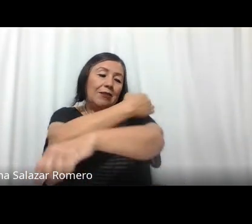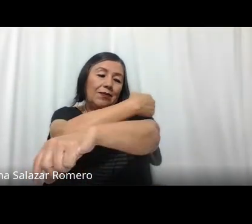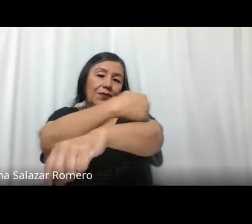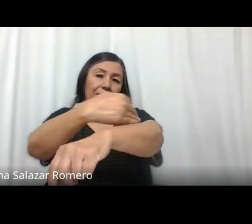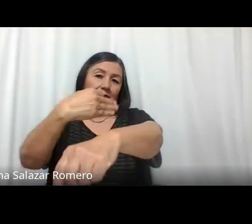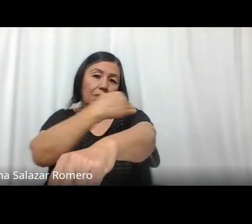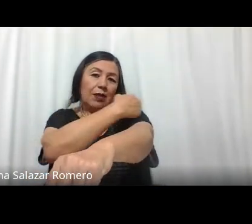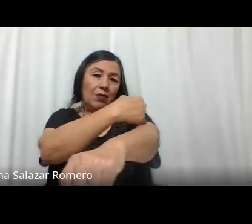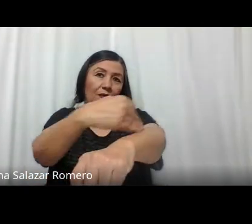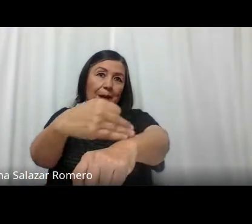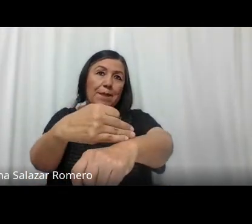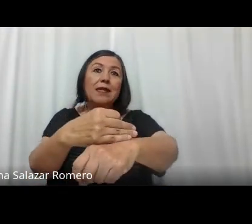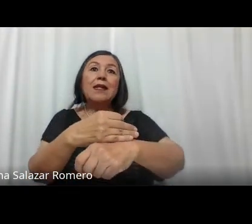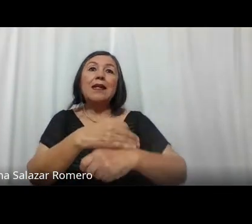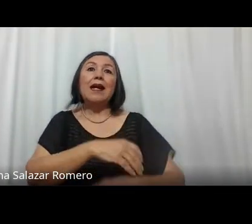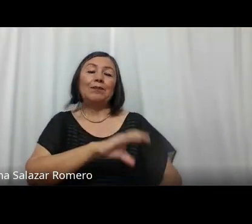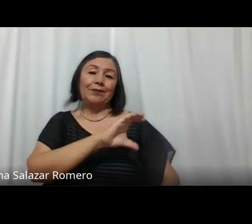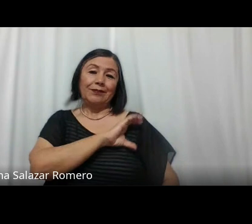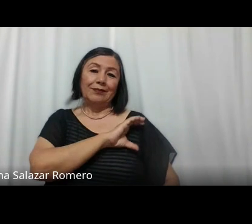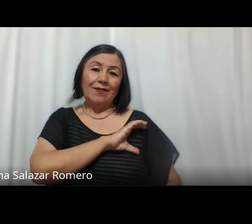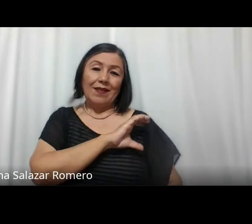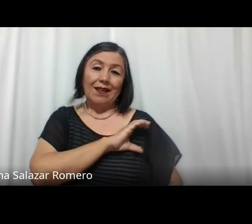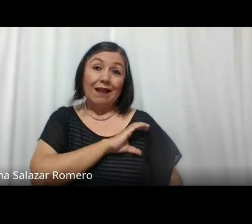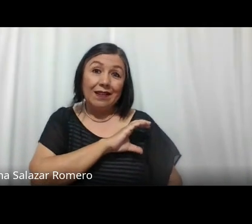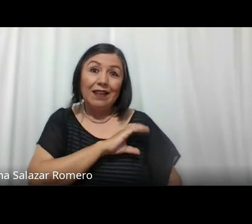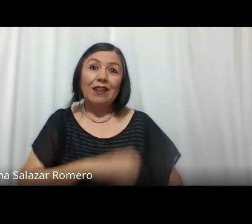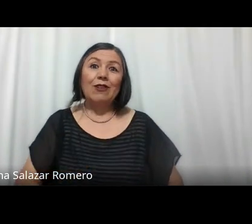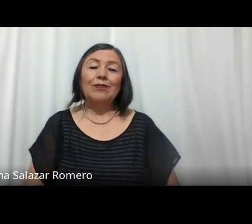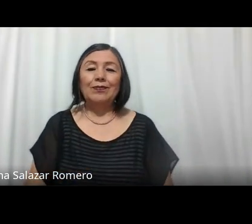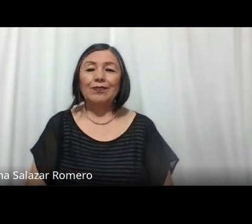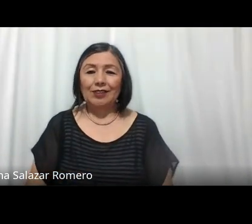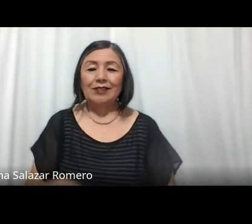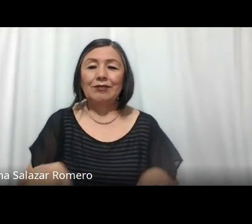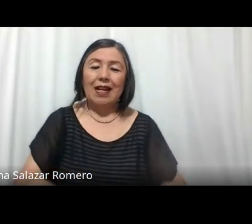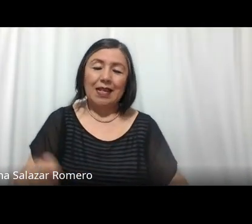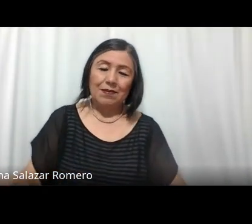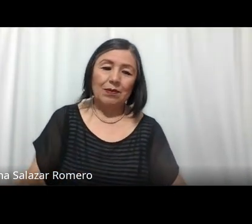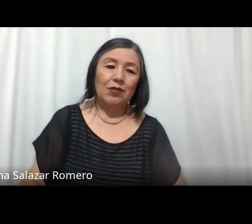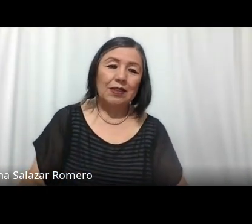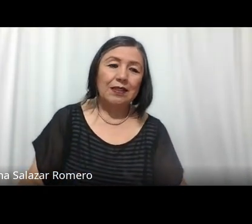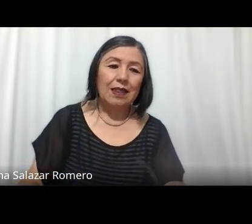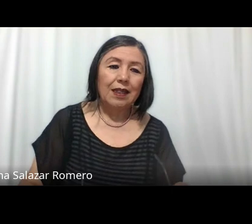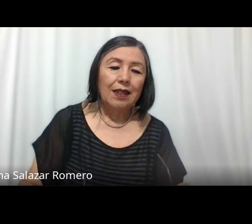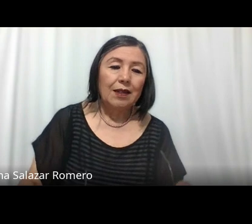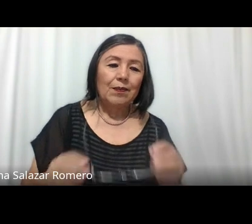Contralateral, ¿sí? Por ejemplo, familia, cariño, ¿sí? Ahí vamos